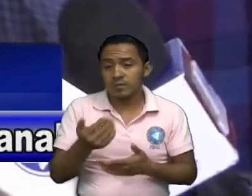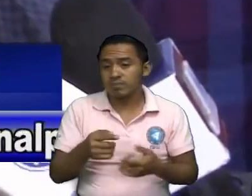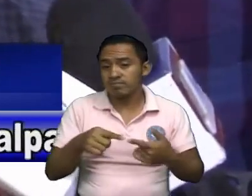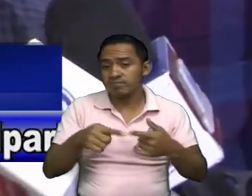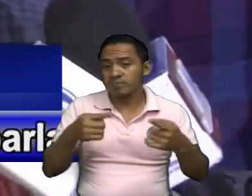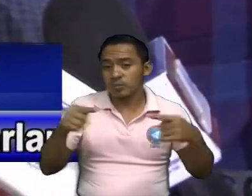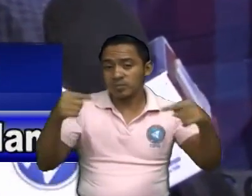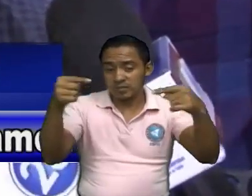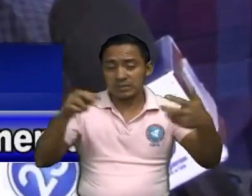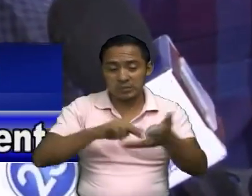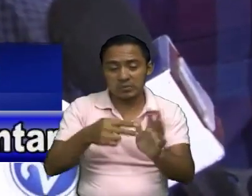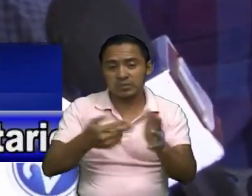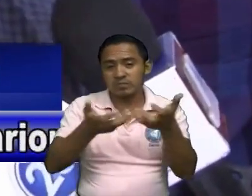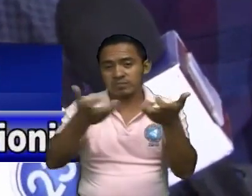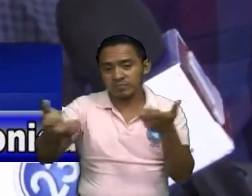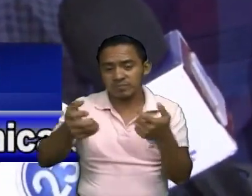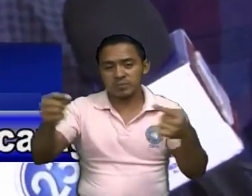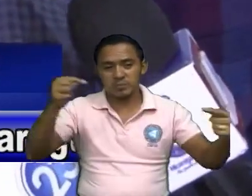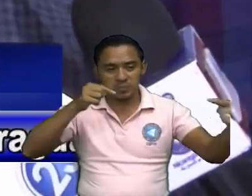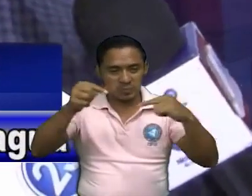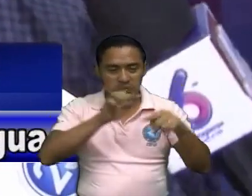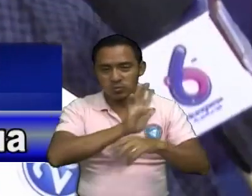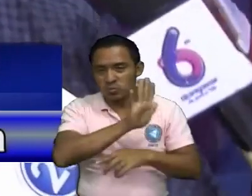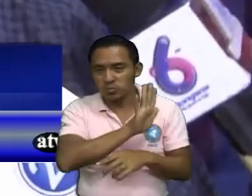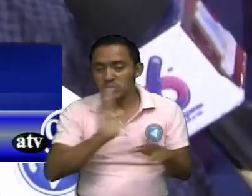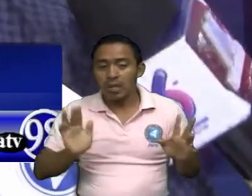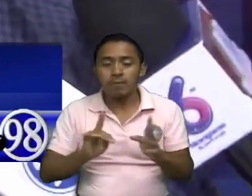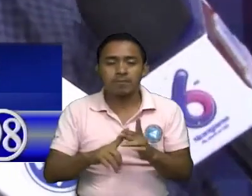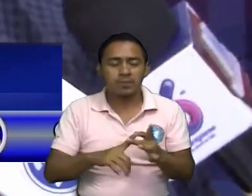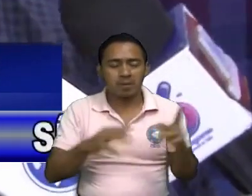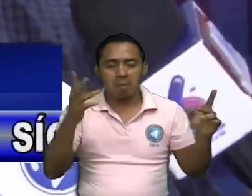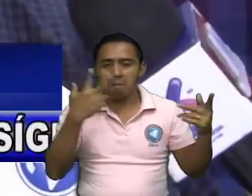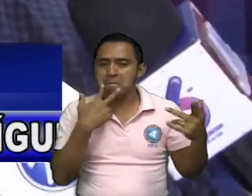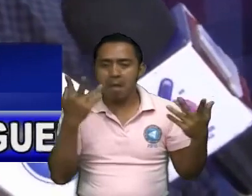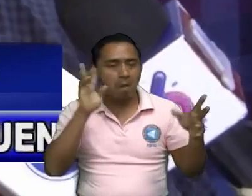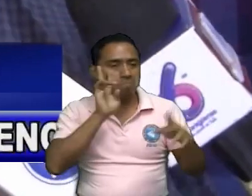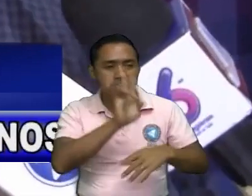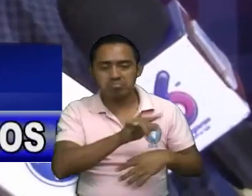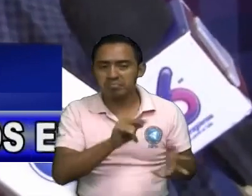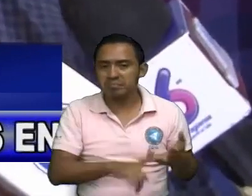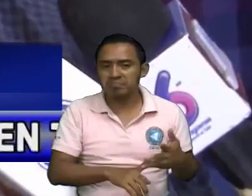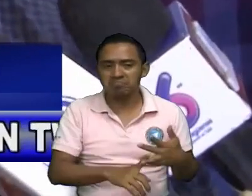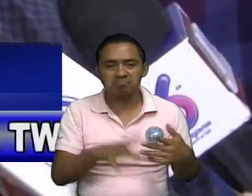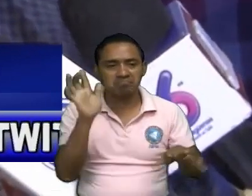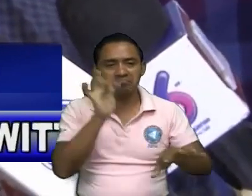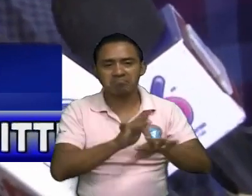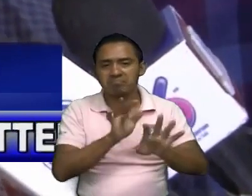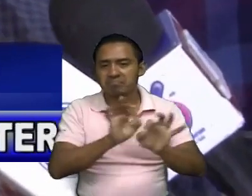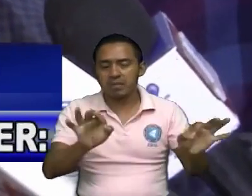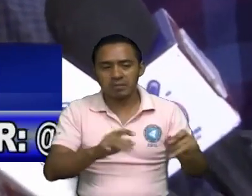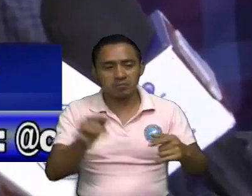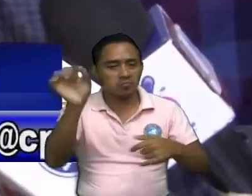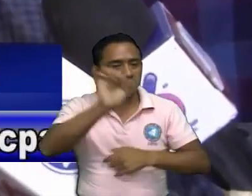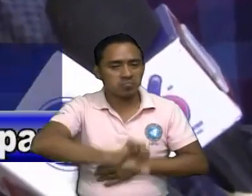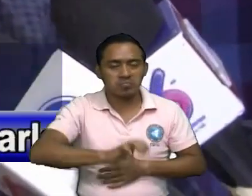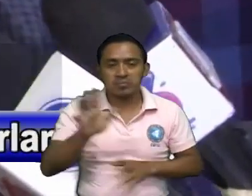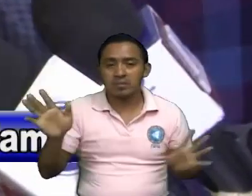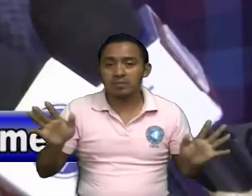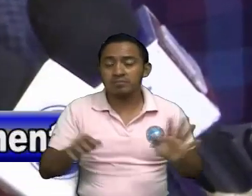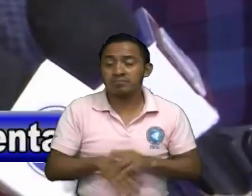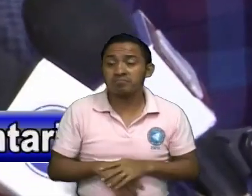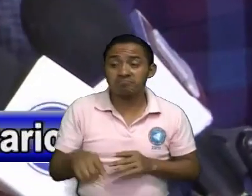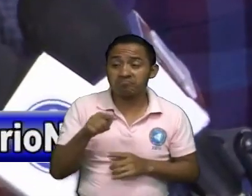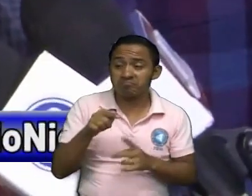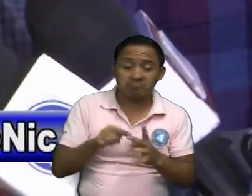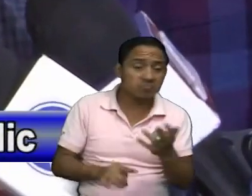dividida, en conflicto, disminuida, invisible, imperceptible, inservible, todo lo que vos